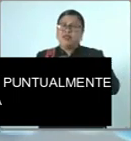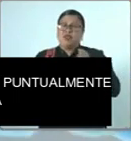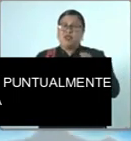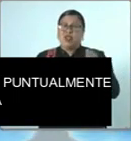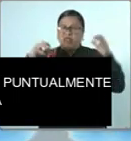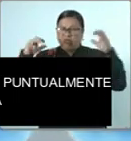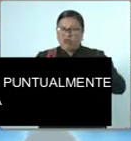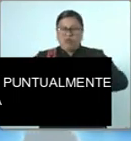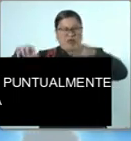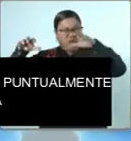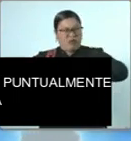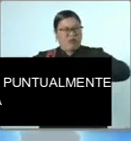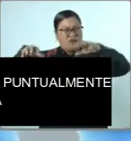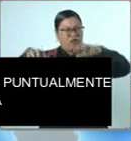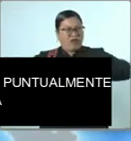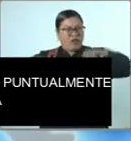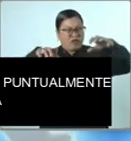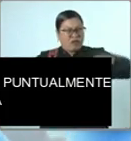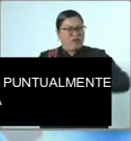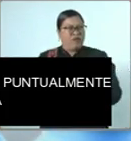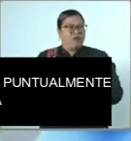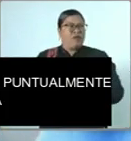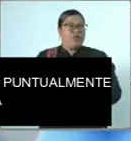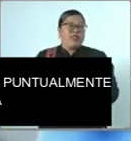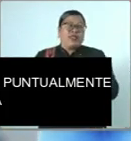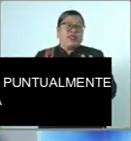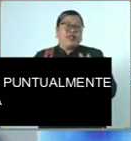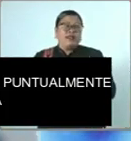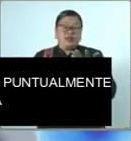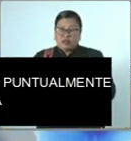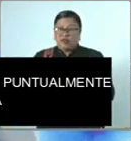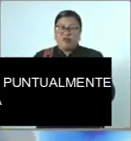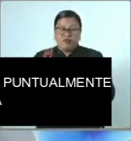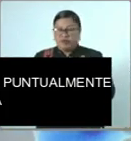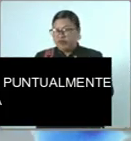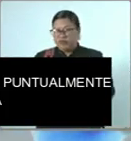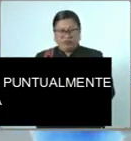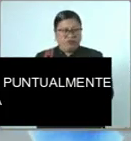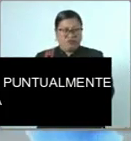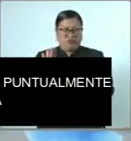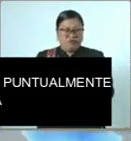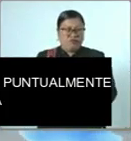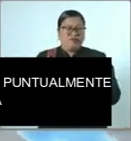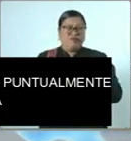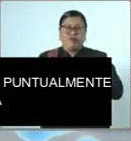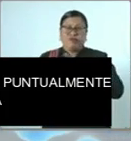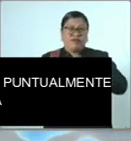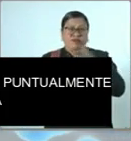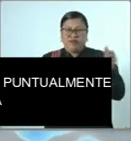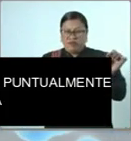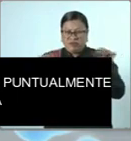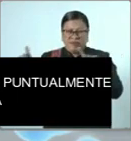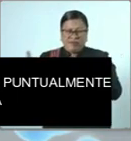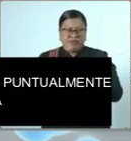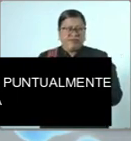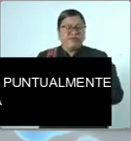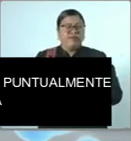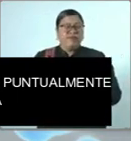de lluvia acumulada. Así que estos son los pronósticos que tenemos, señor gobernador. La que sigue, por favor. La que